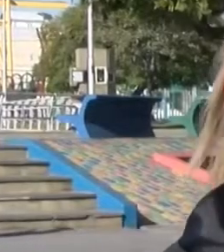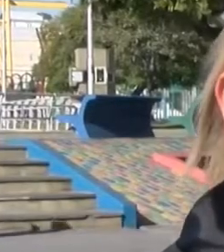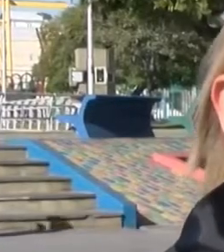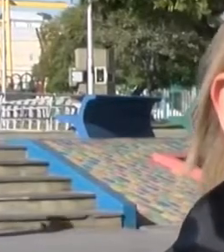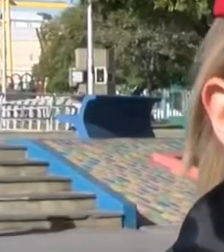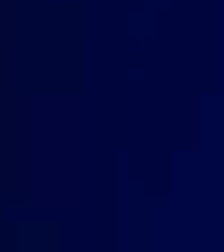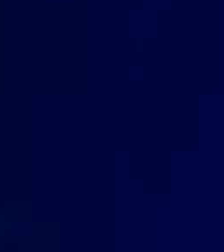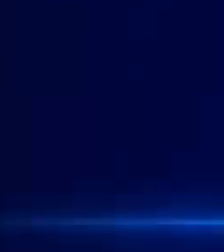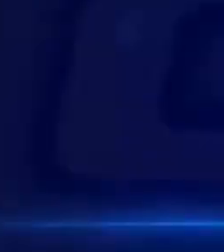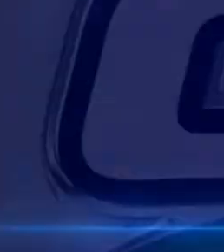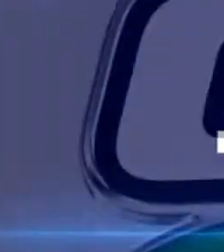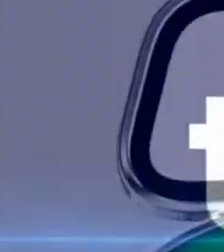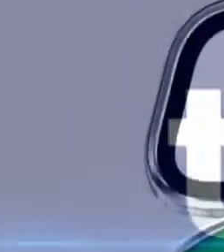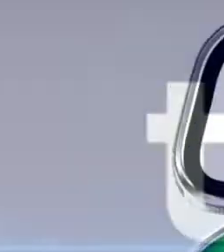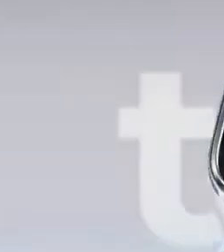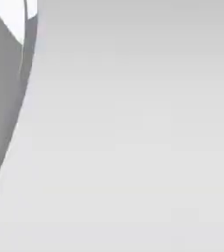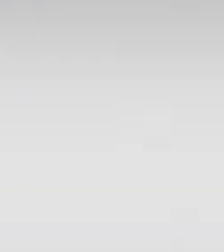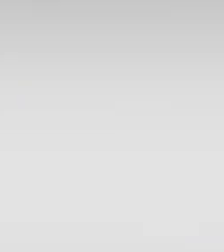una locura linda.